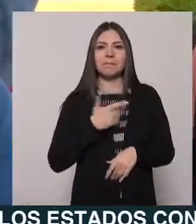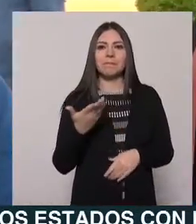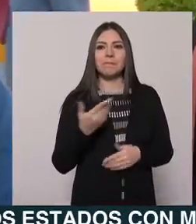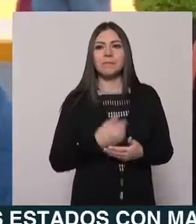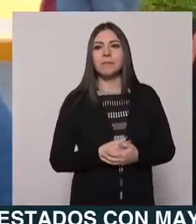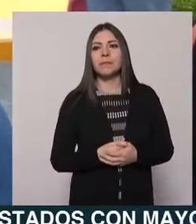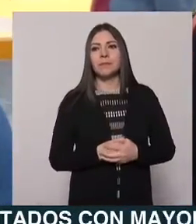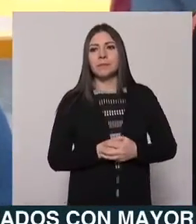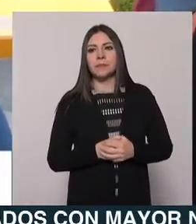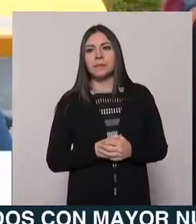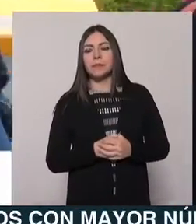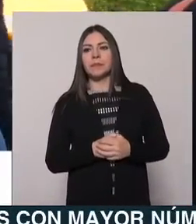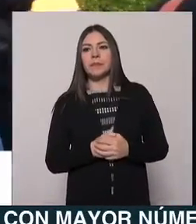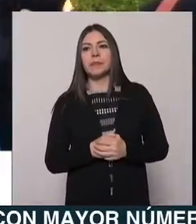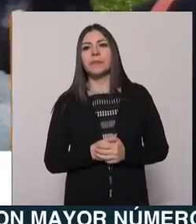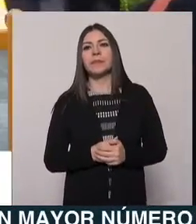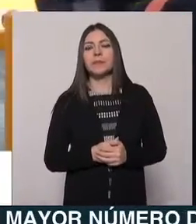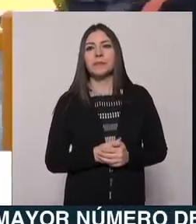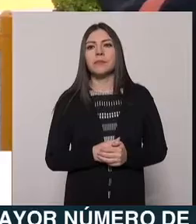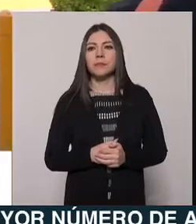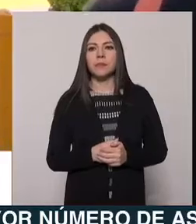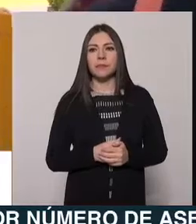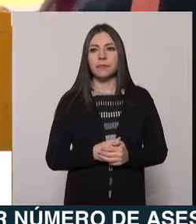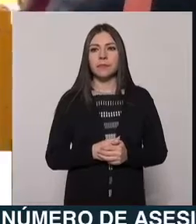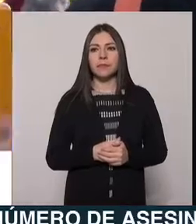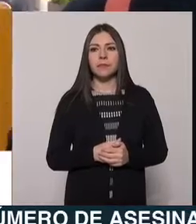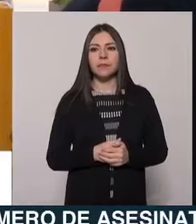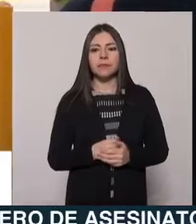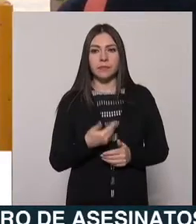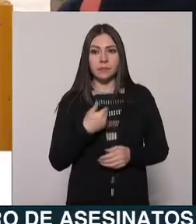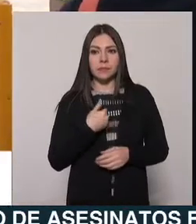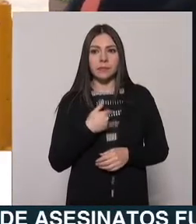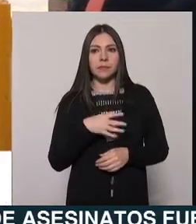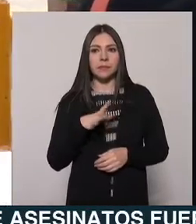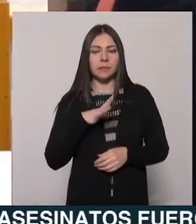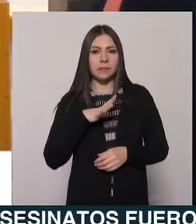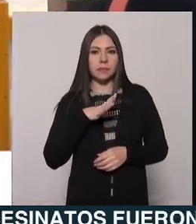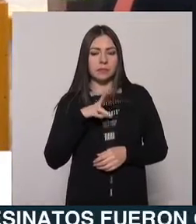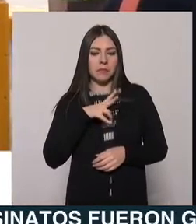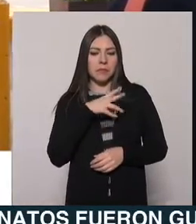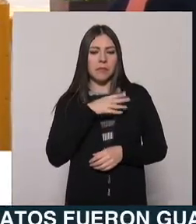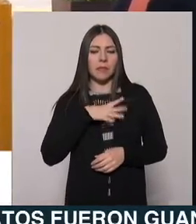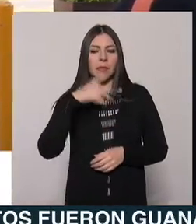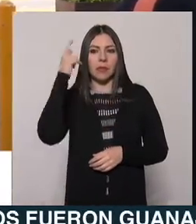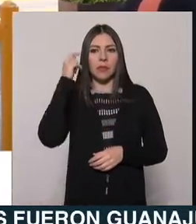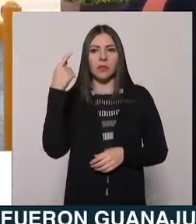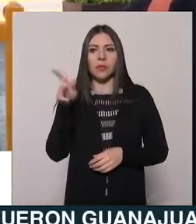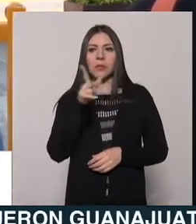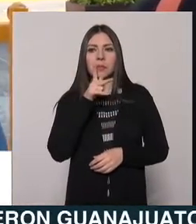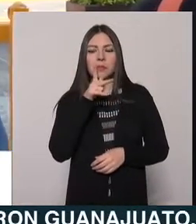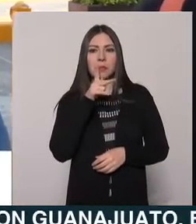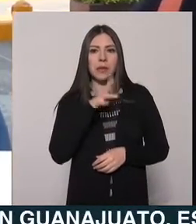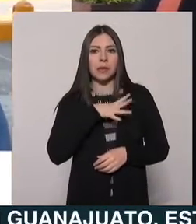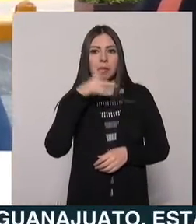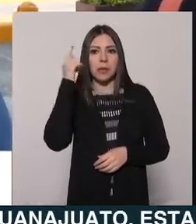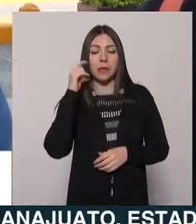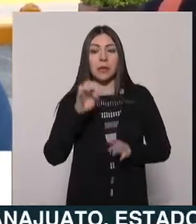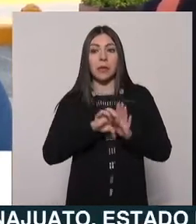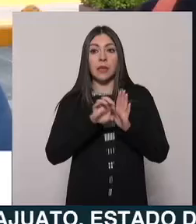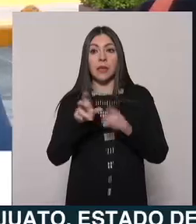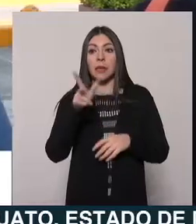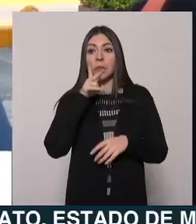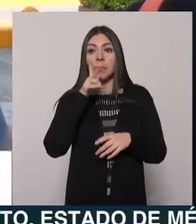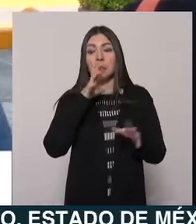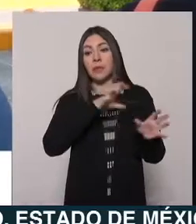En mi caso, yo tengo mi hija tiene pensión alimenticia por parte de su papá, entonces si su papá